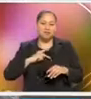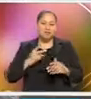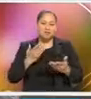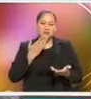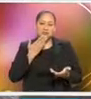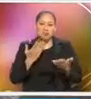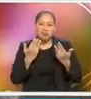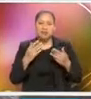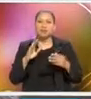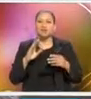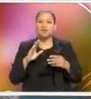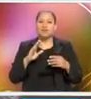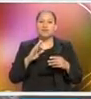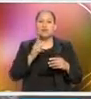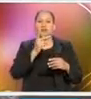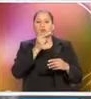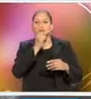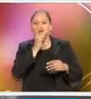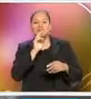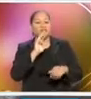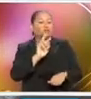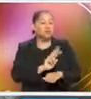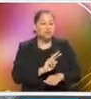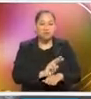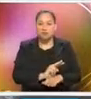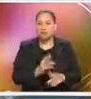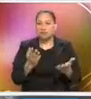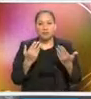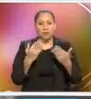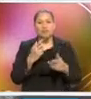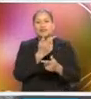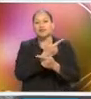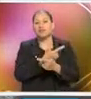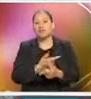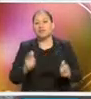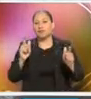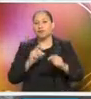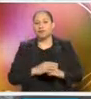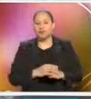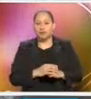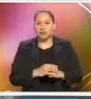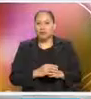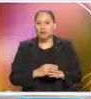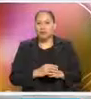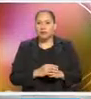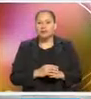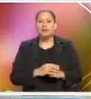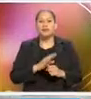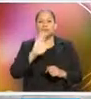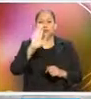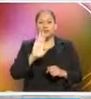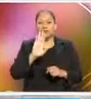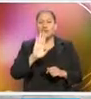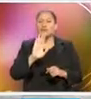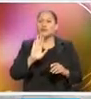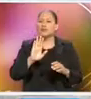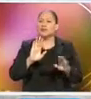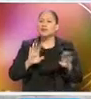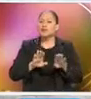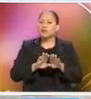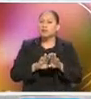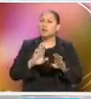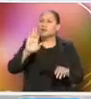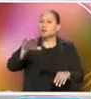donde no hay supervisión por parte de los papás. Esto podría ser entonces como una reacción a decir, oye,